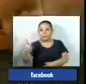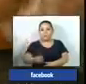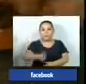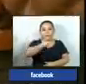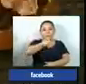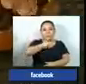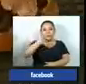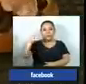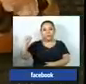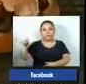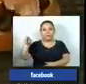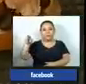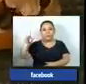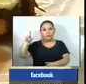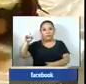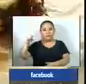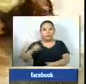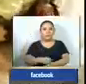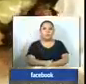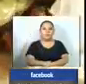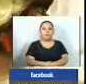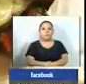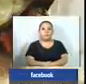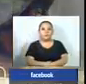noticiero hechos